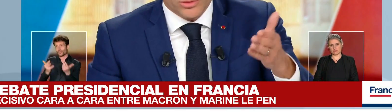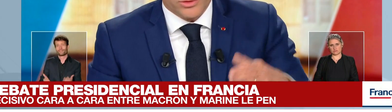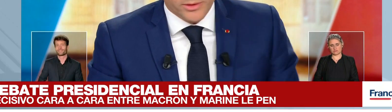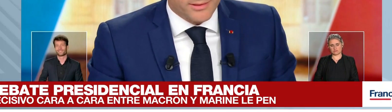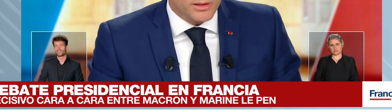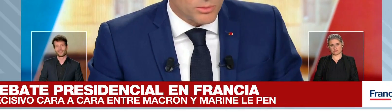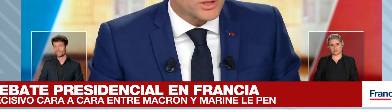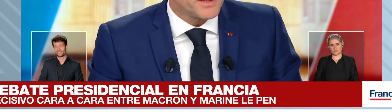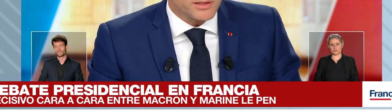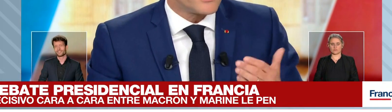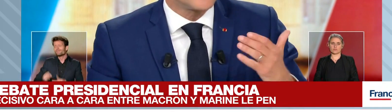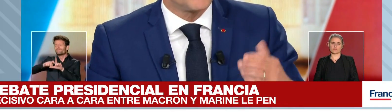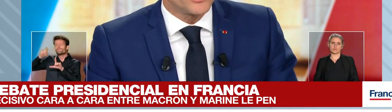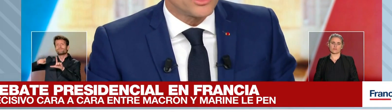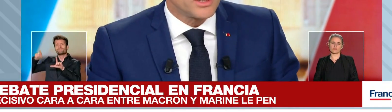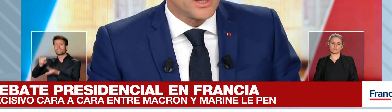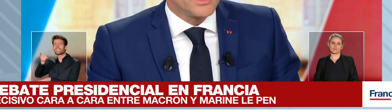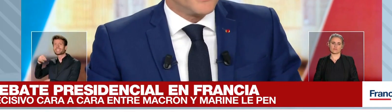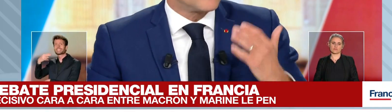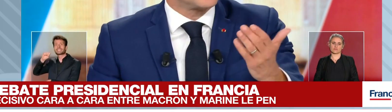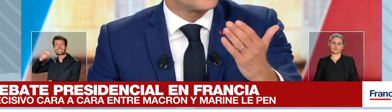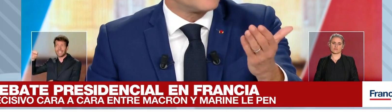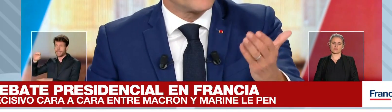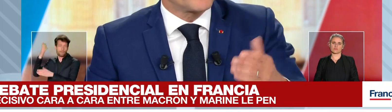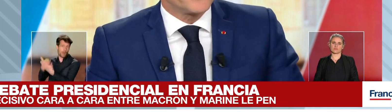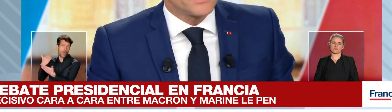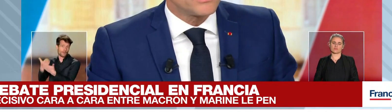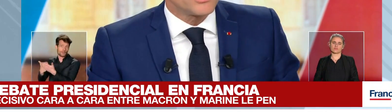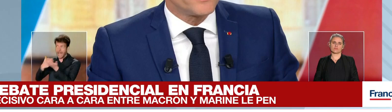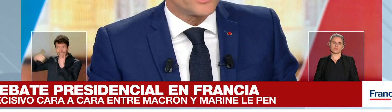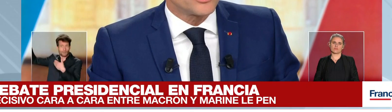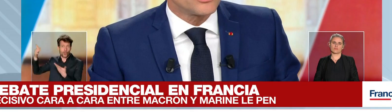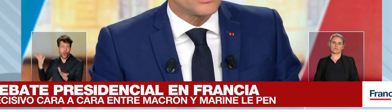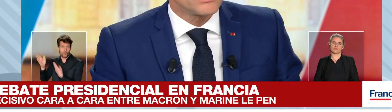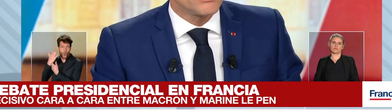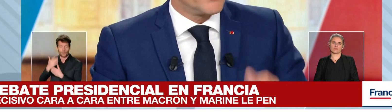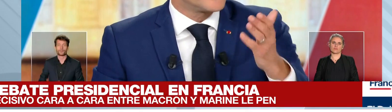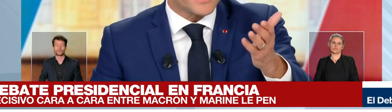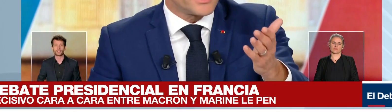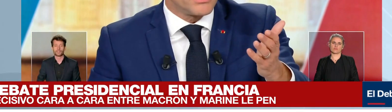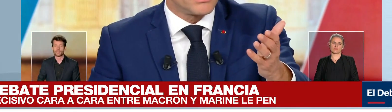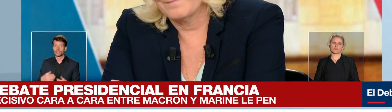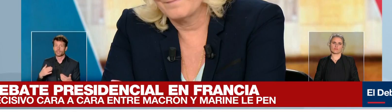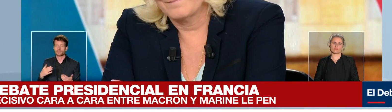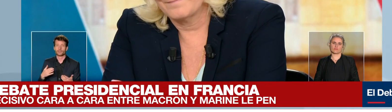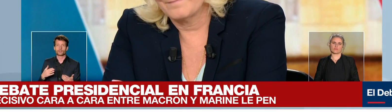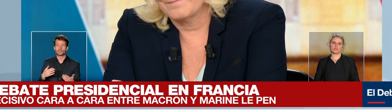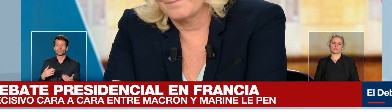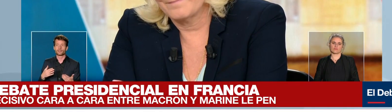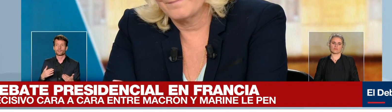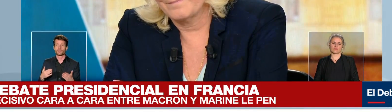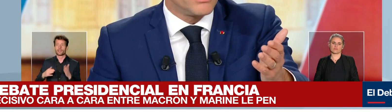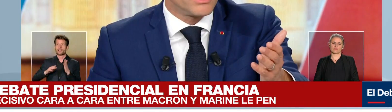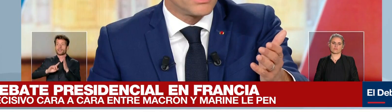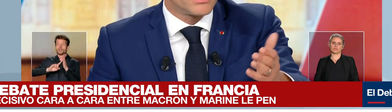están equivocados y los números del INSEE están ahí y es un organismo independiente. Pero esto permitió simplificar